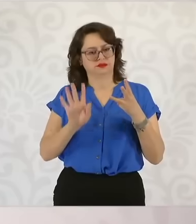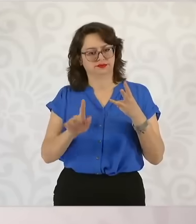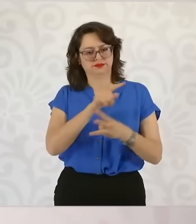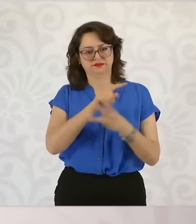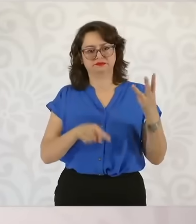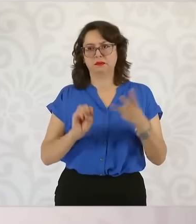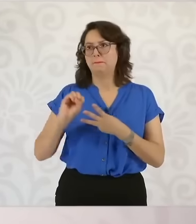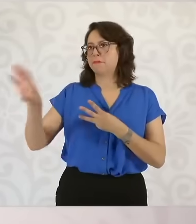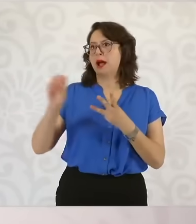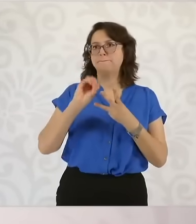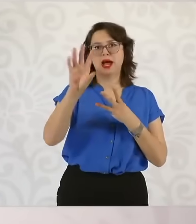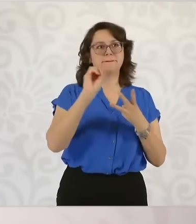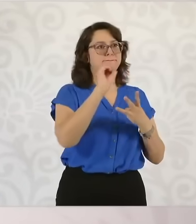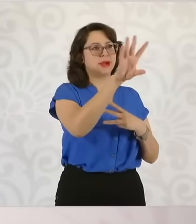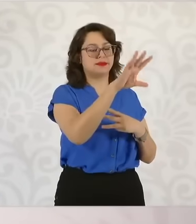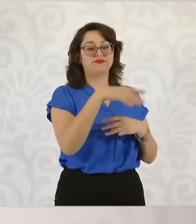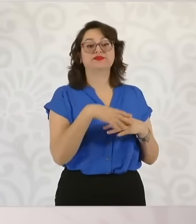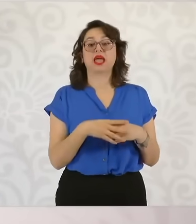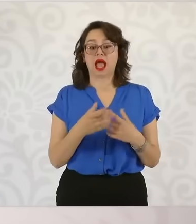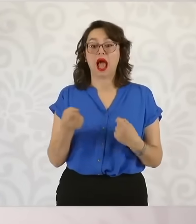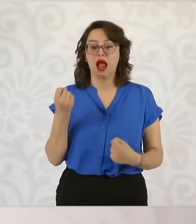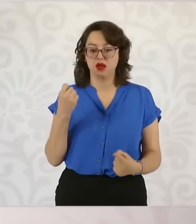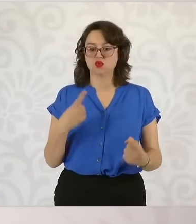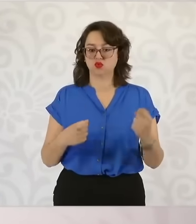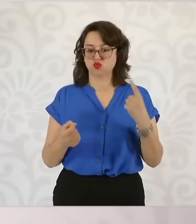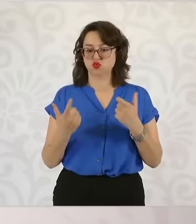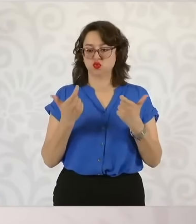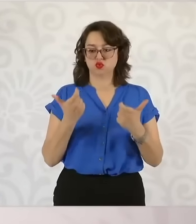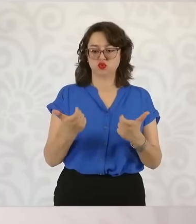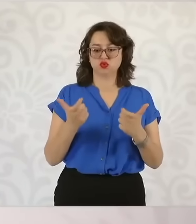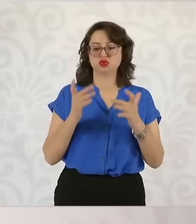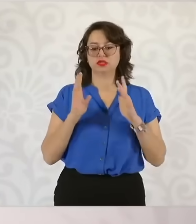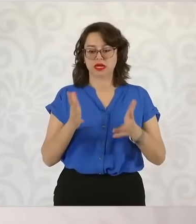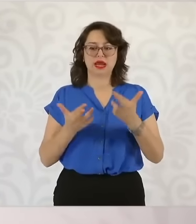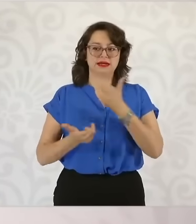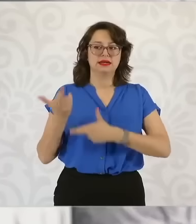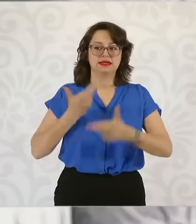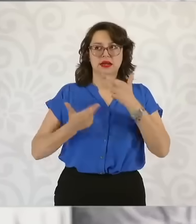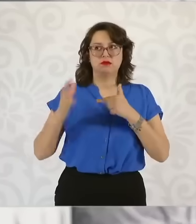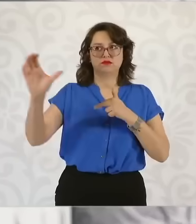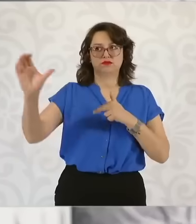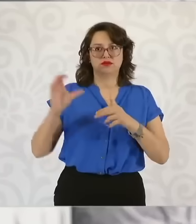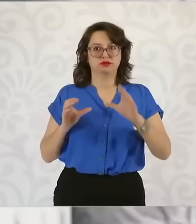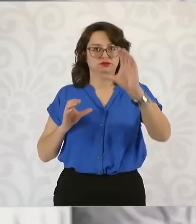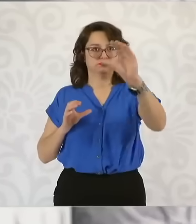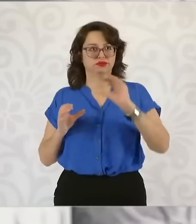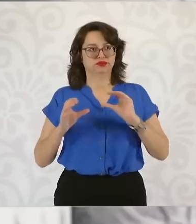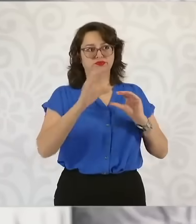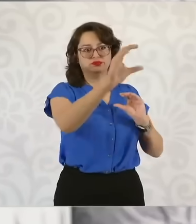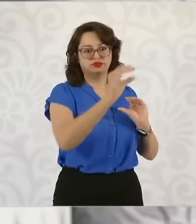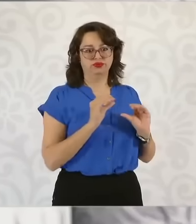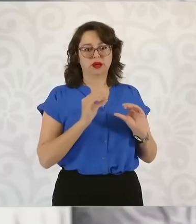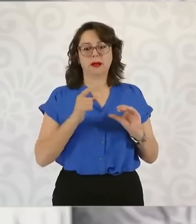Partes de ese dinero volvieron al país con el propósito de hacer pagos a las personas que